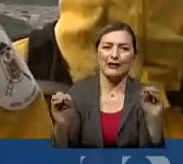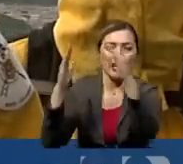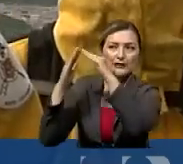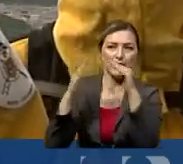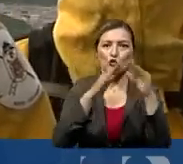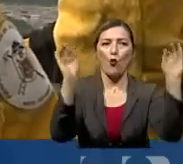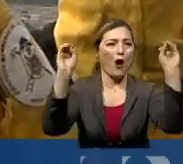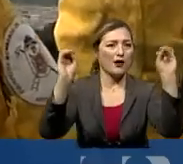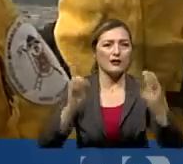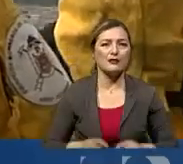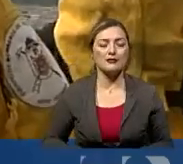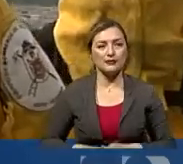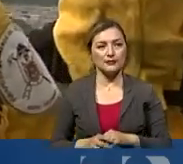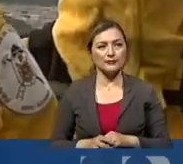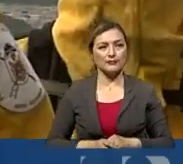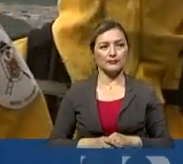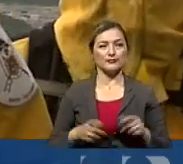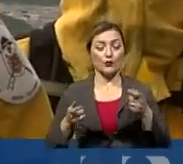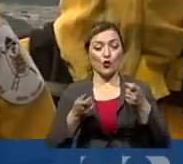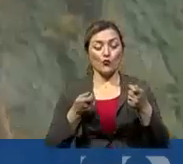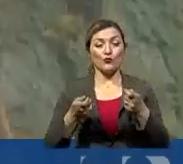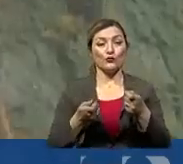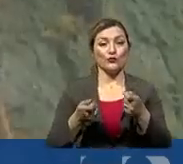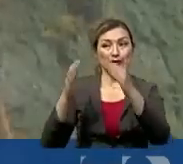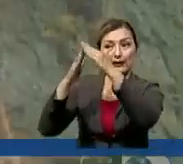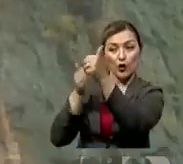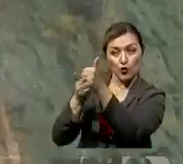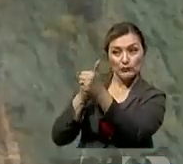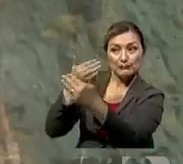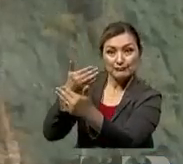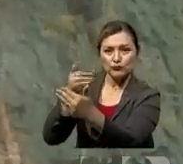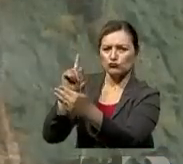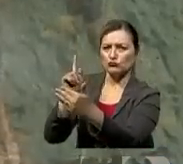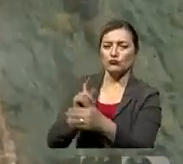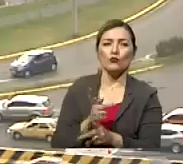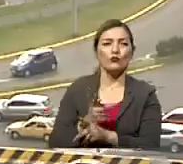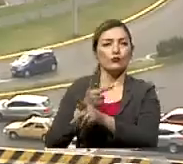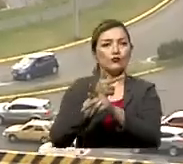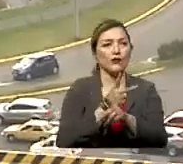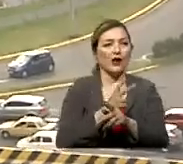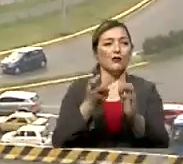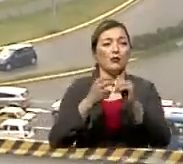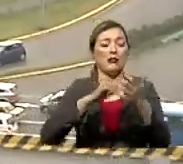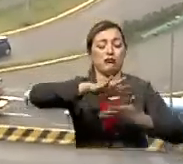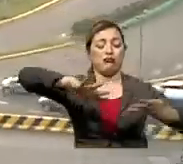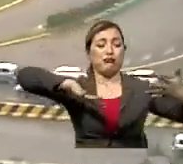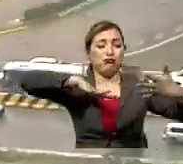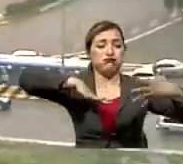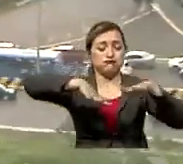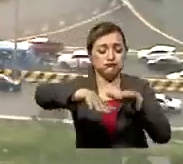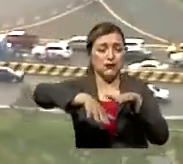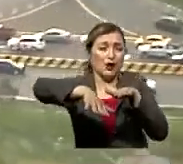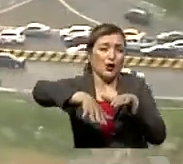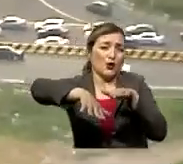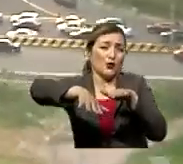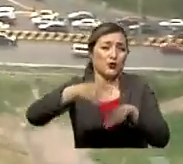justamente estamos controlando para que nos llegue el fuego a segunda casa. Este incendio forestal además cautizó la circulación vehicular en el Trébol.